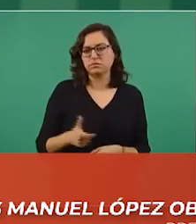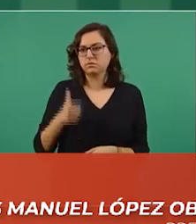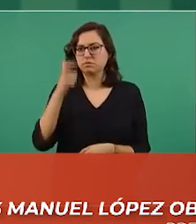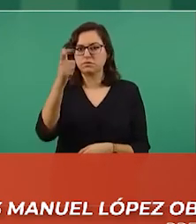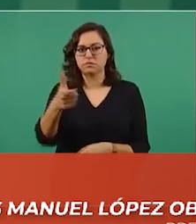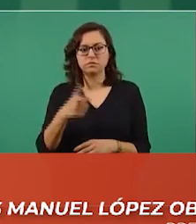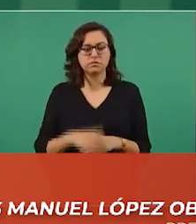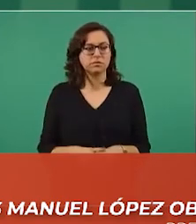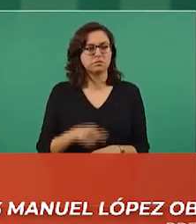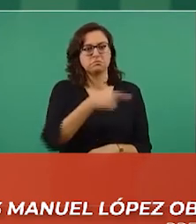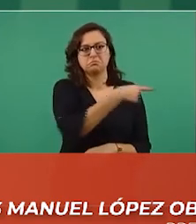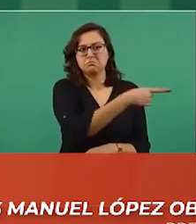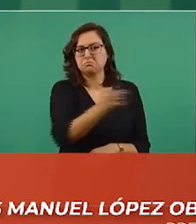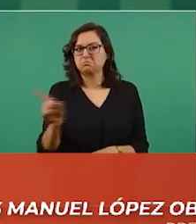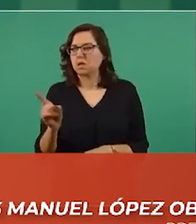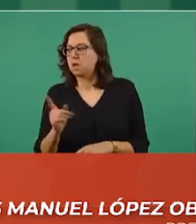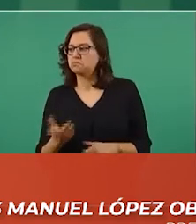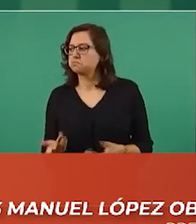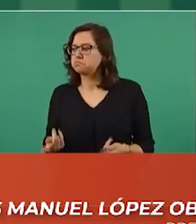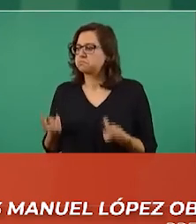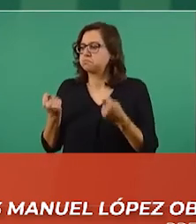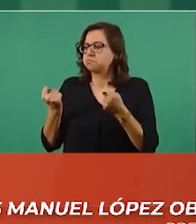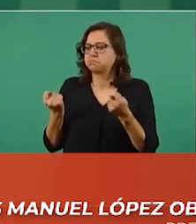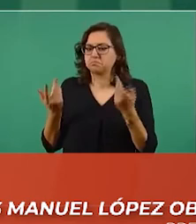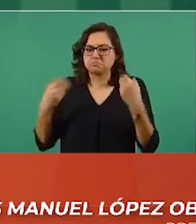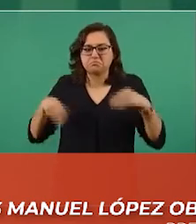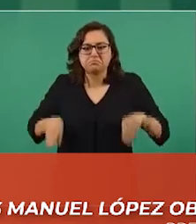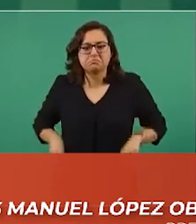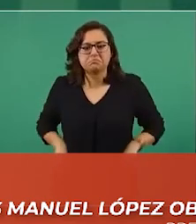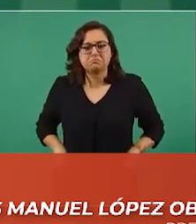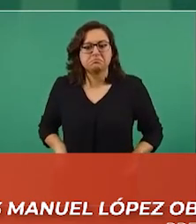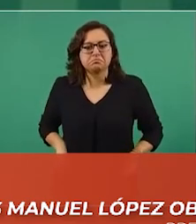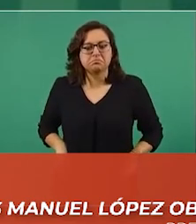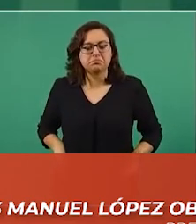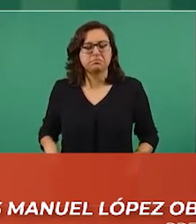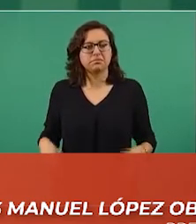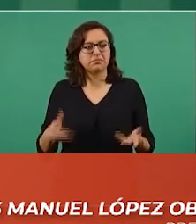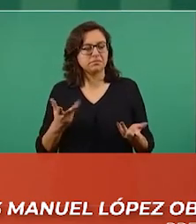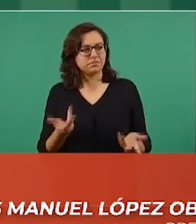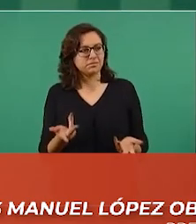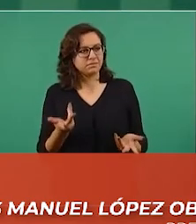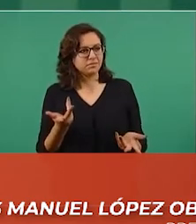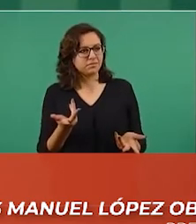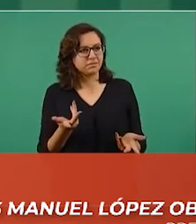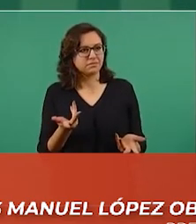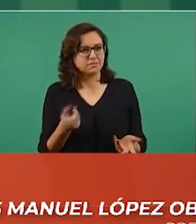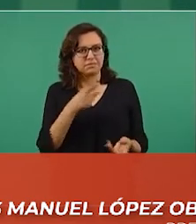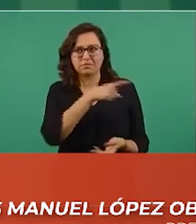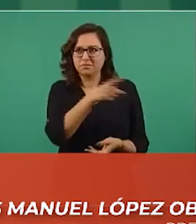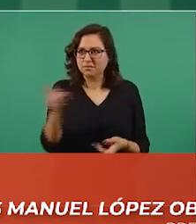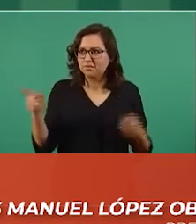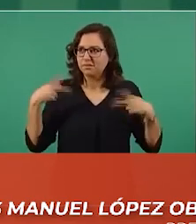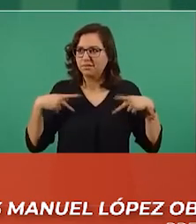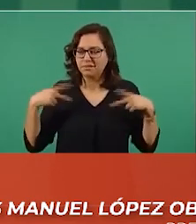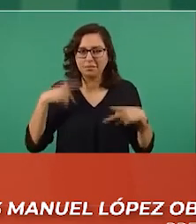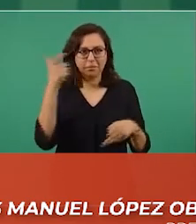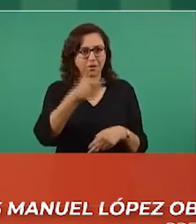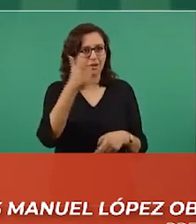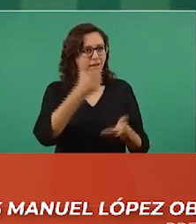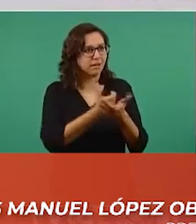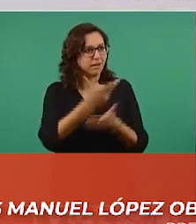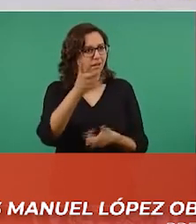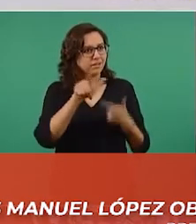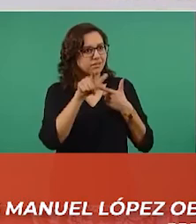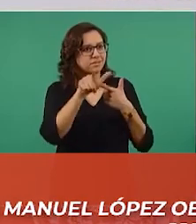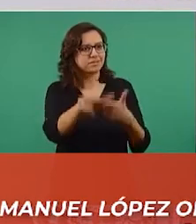no se le transfiera al consumidor, sino se quede en el intermediario. Entonces, para eso requerimos